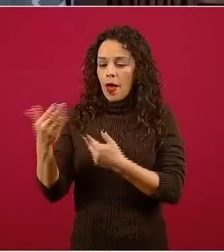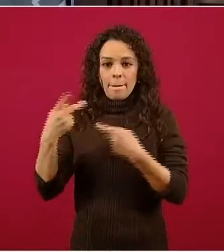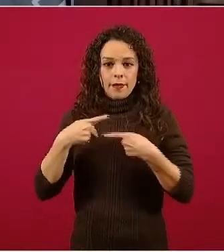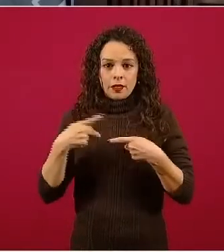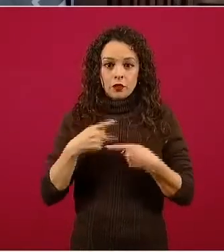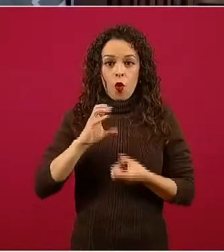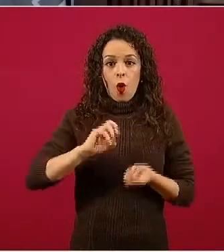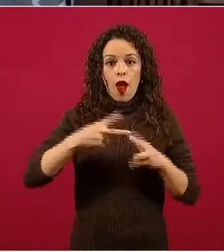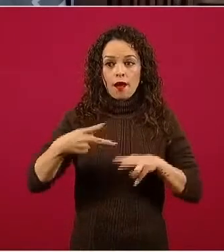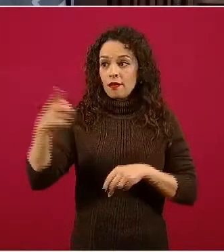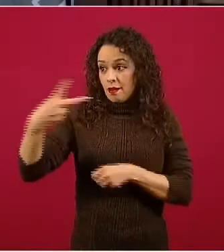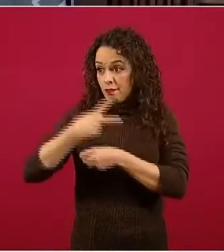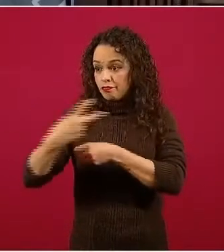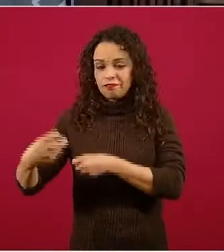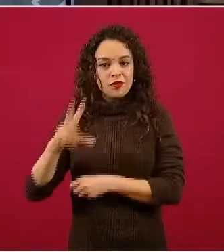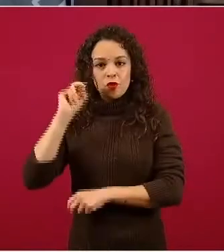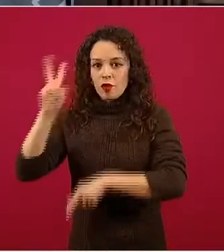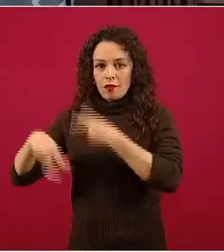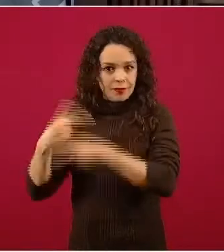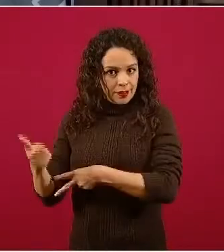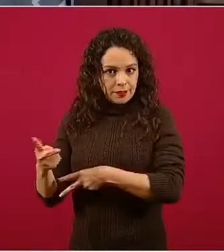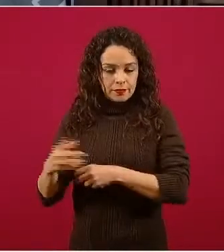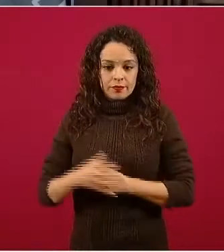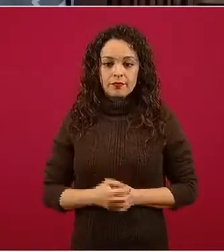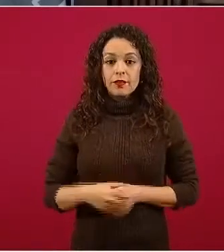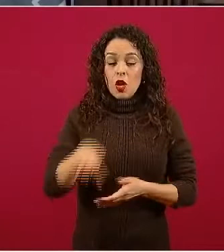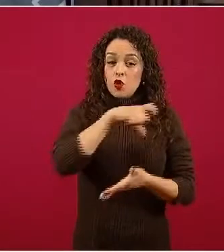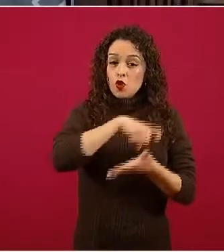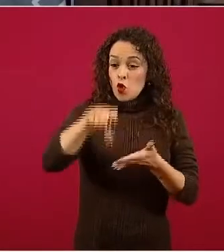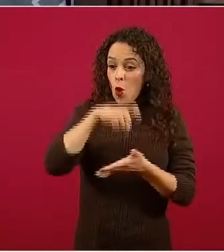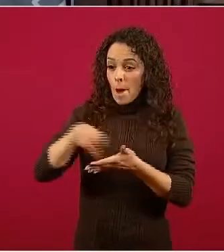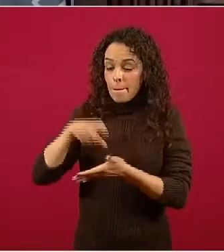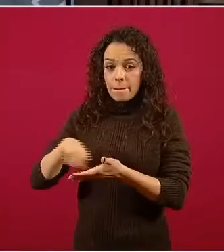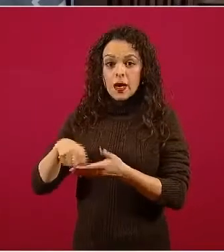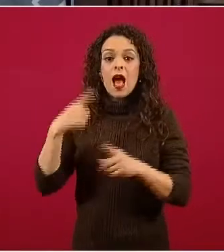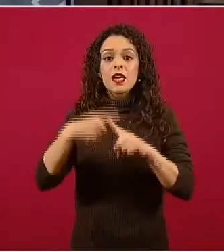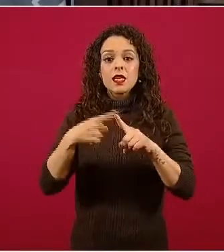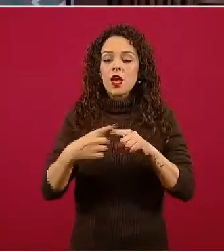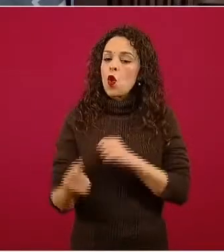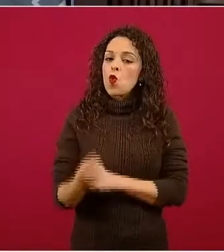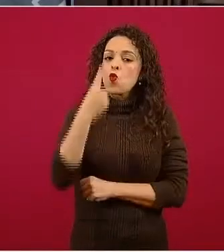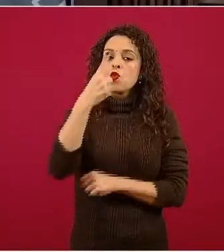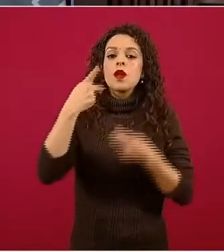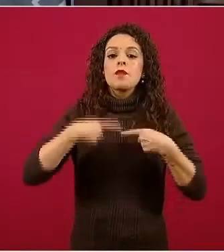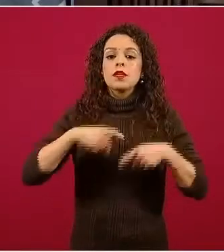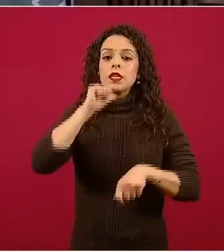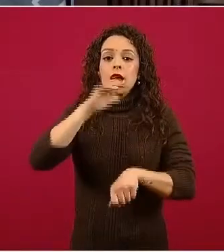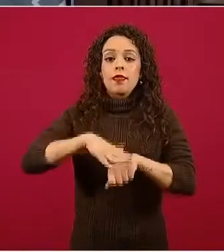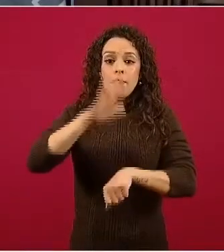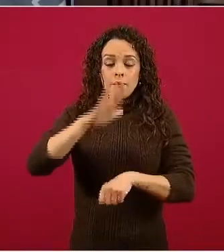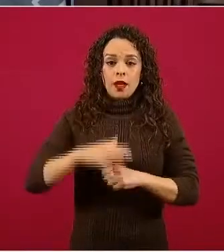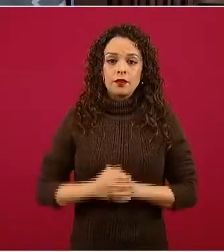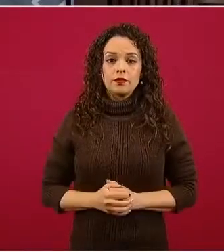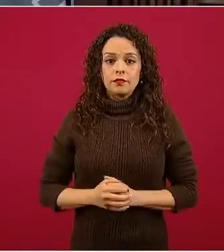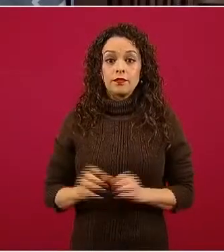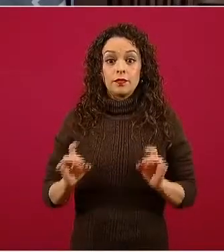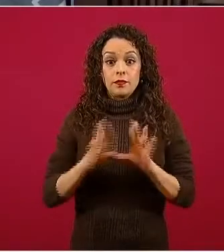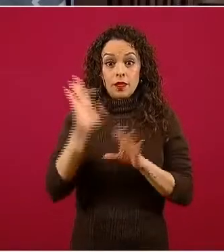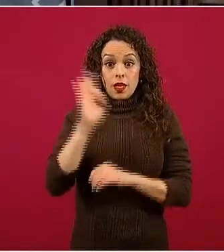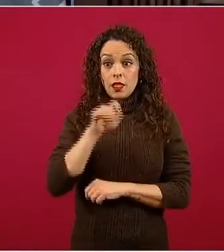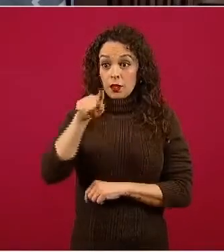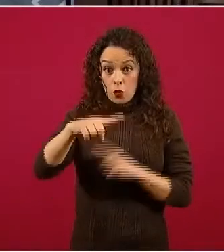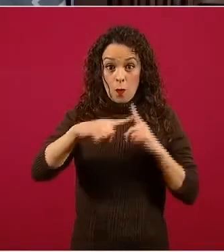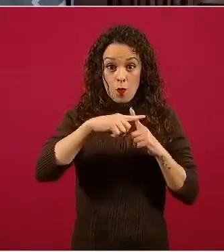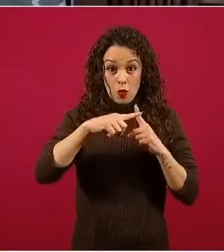En la medida de lo posible, las compras debe hacerlo solo una persona. Y si eres positivo a